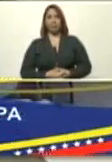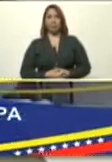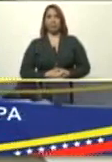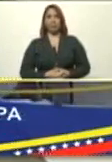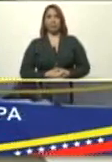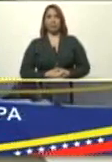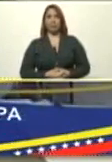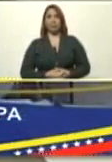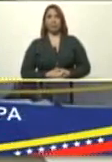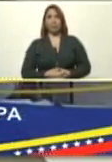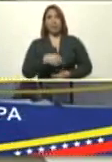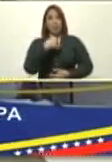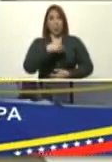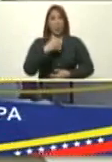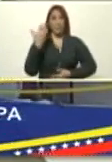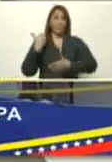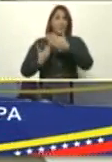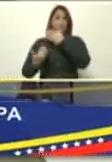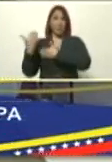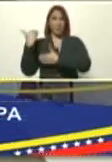Y desde noviembre pasado,